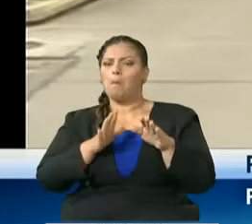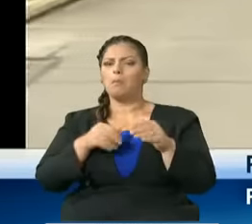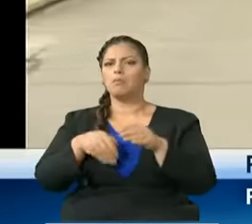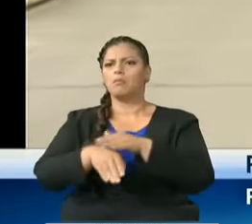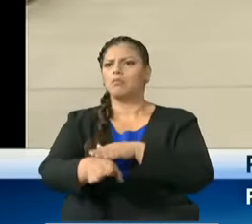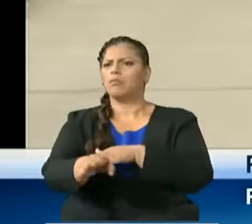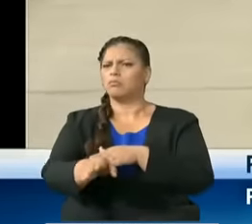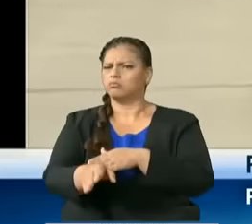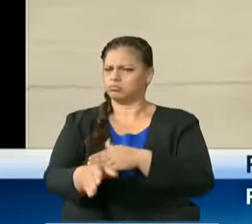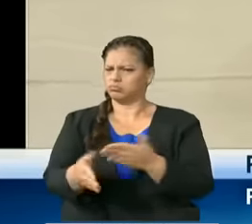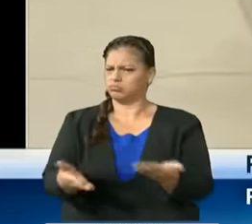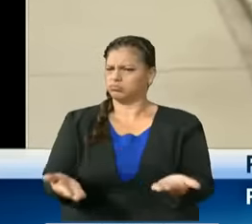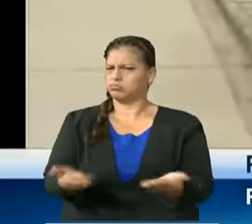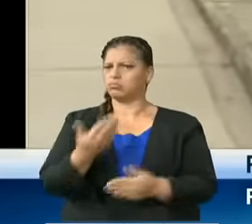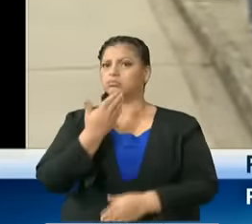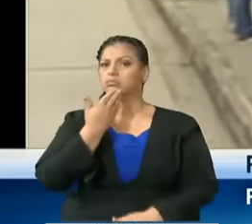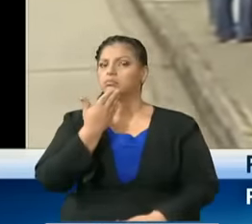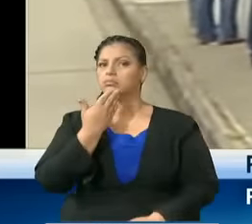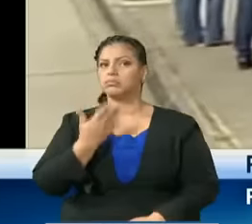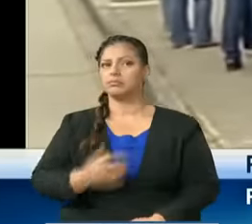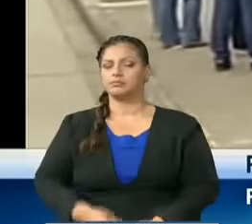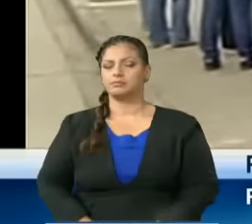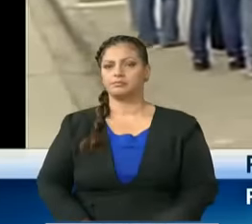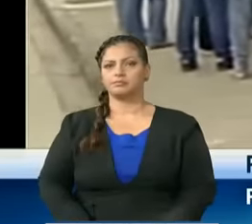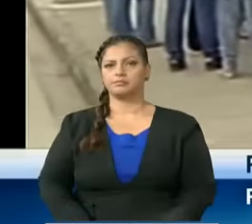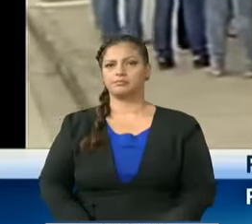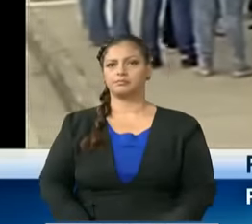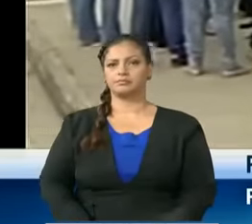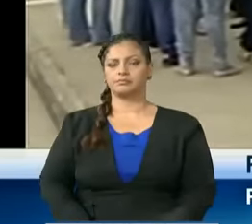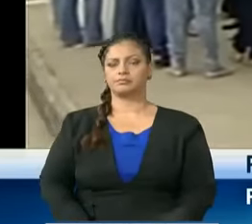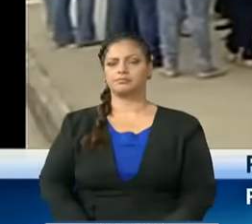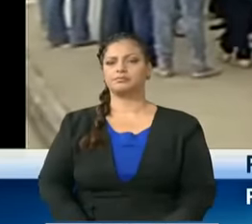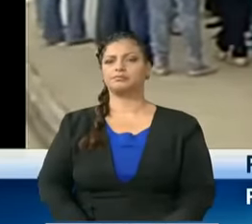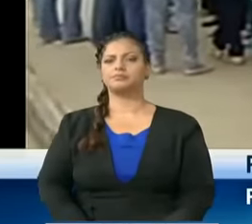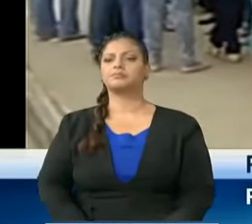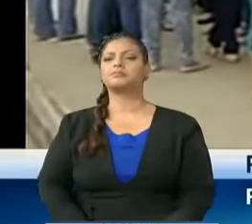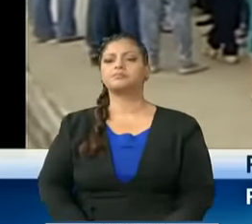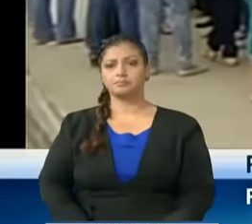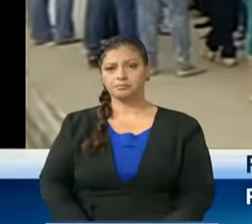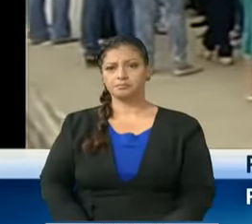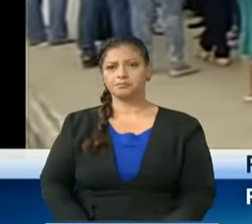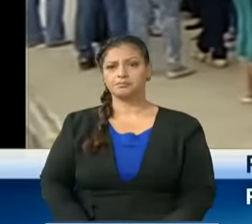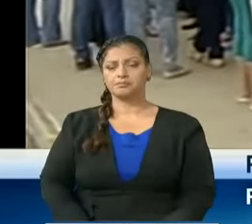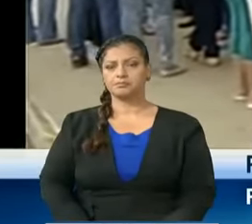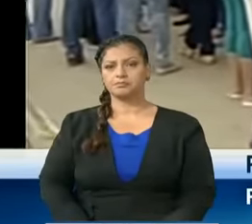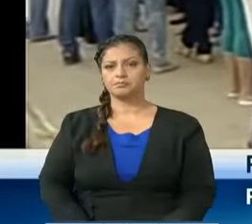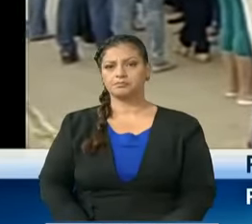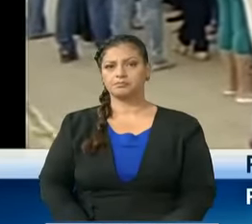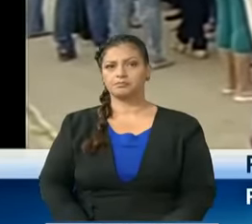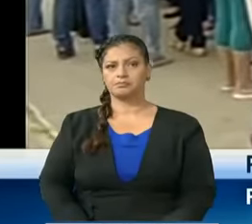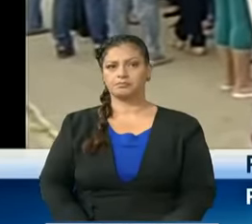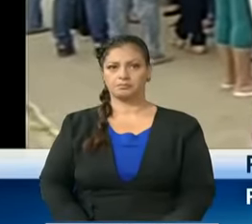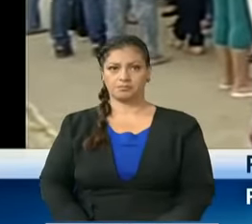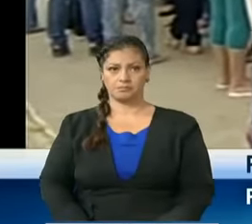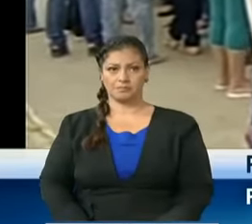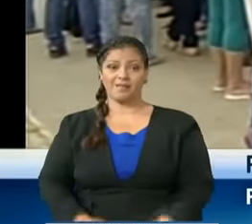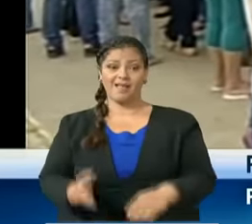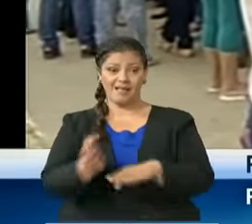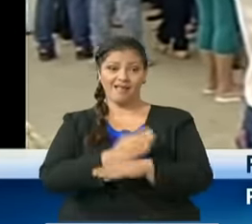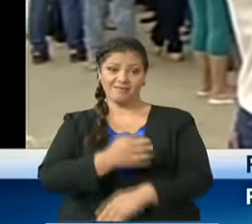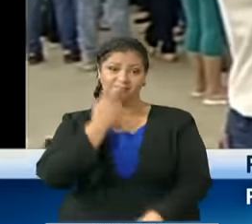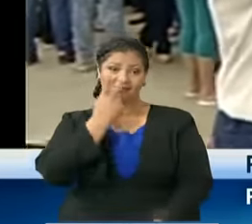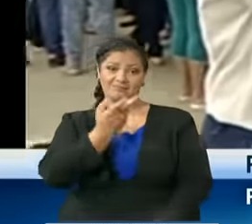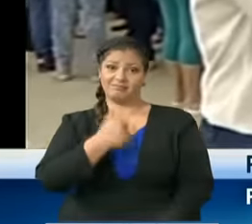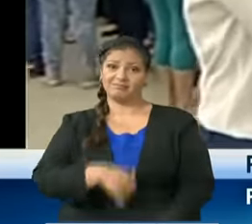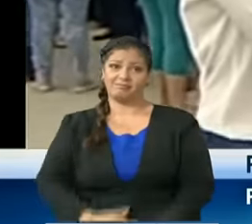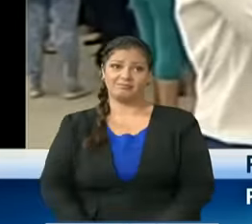el ingreso de los vehículos de los padres de familia. ¿Eso ha estado ocurriendo esta mañana? Bueno, usted estaba presente, solamente